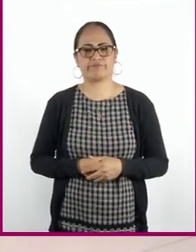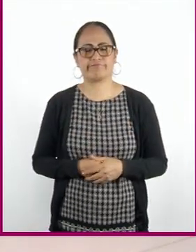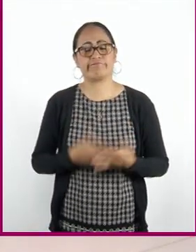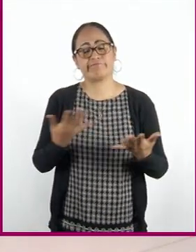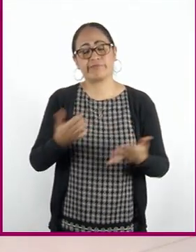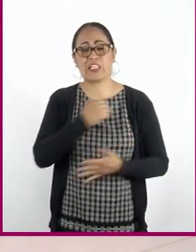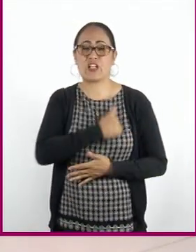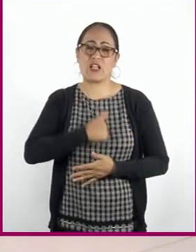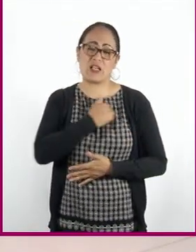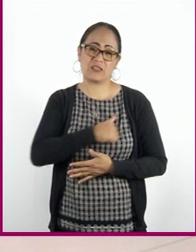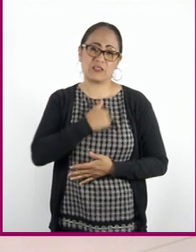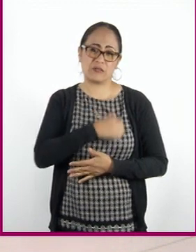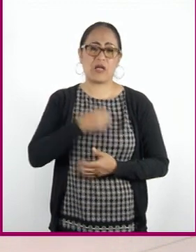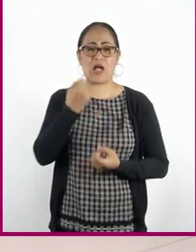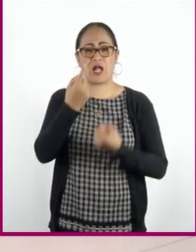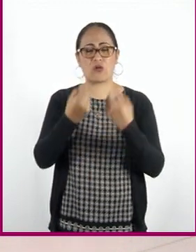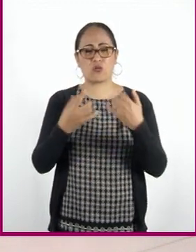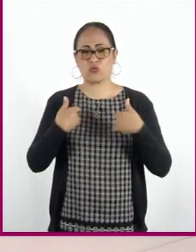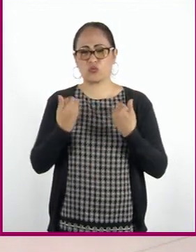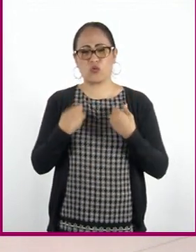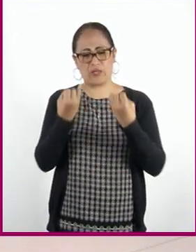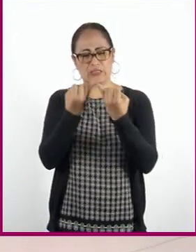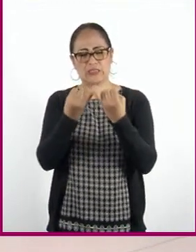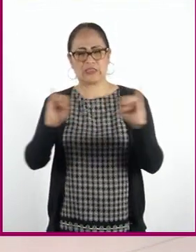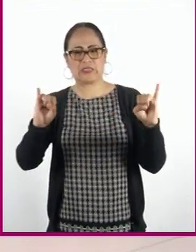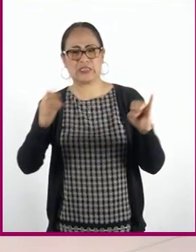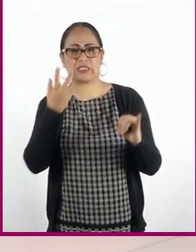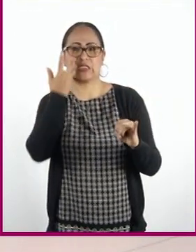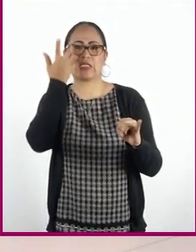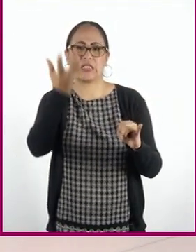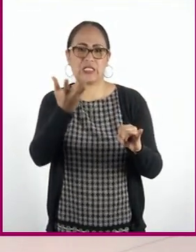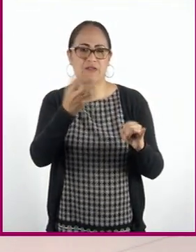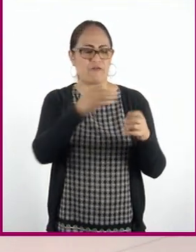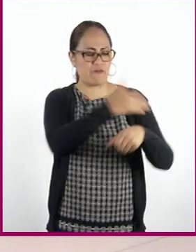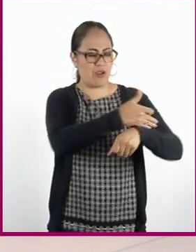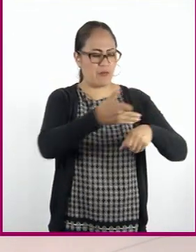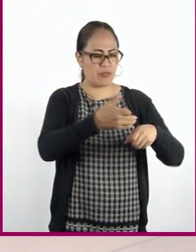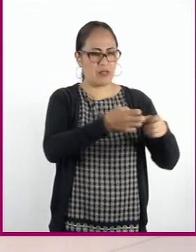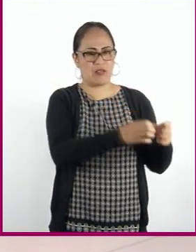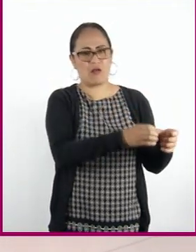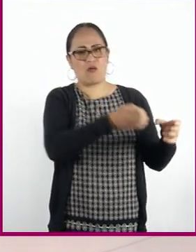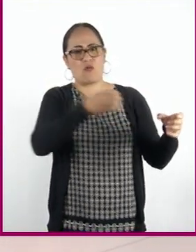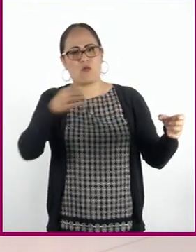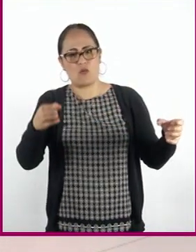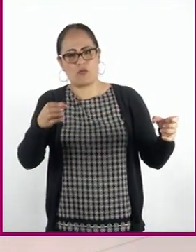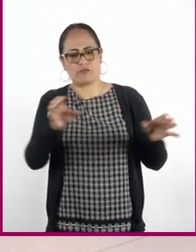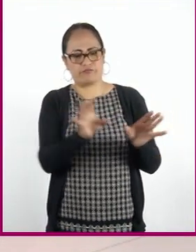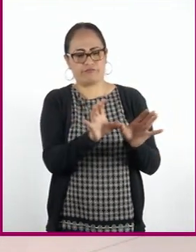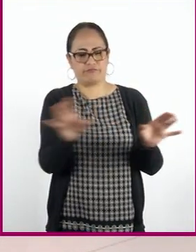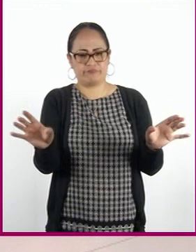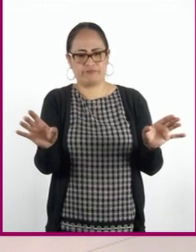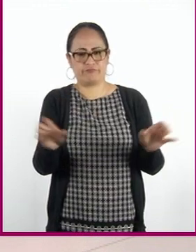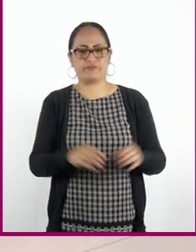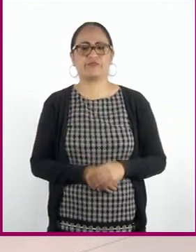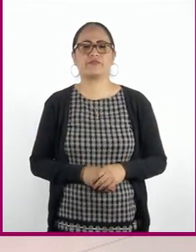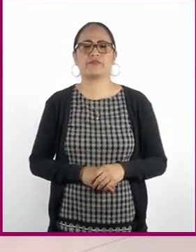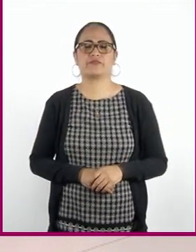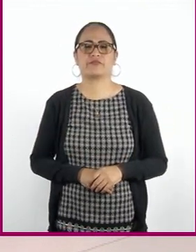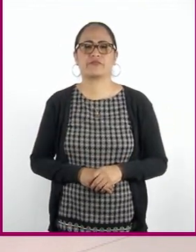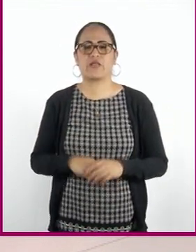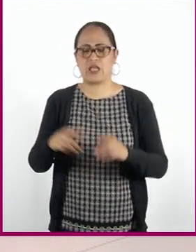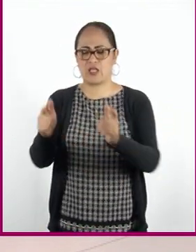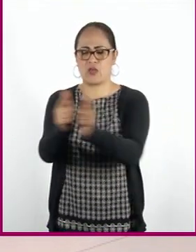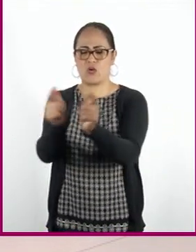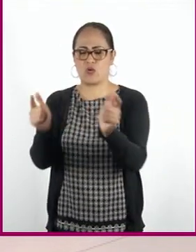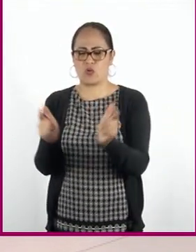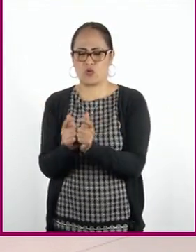Lamentablemente, al buscar la independencia, llegan a alejarse del seno familiar e incorporarse a diversos